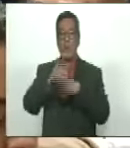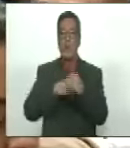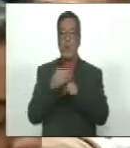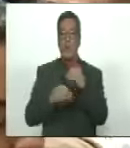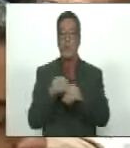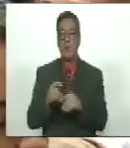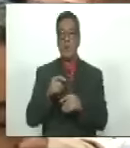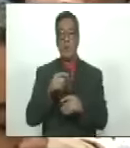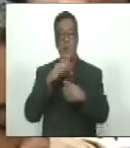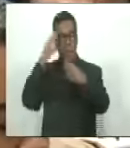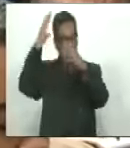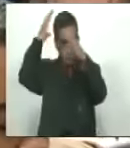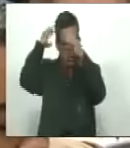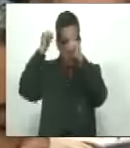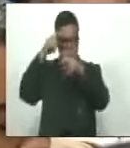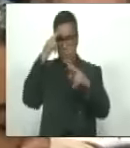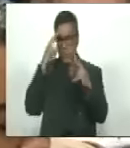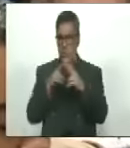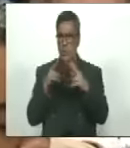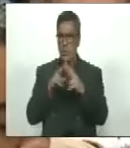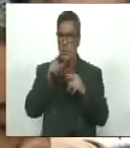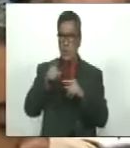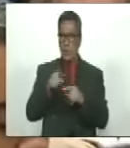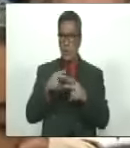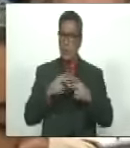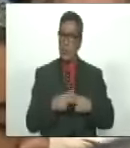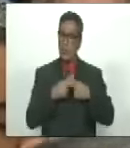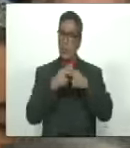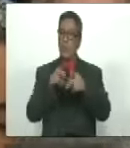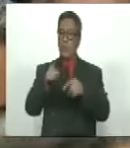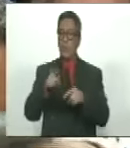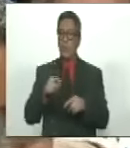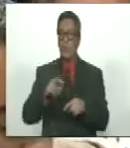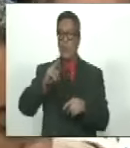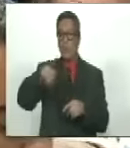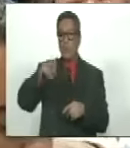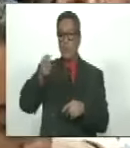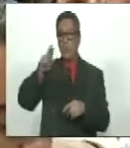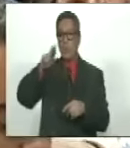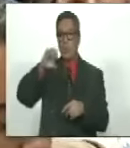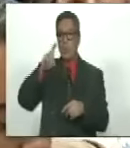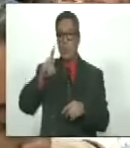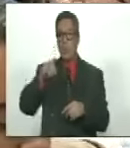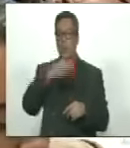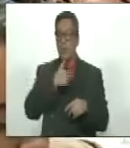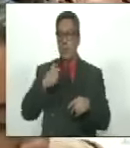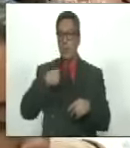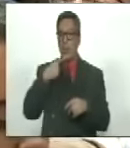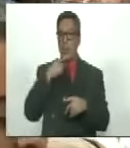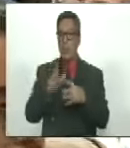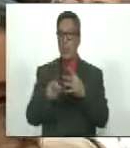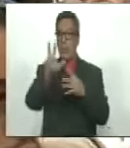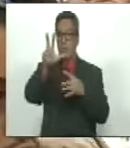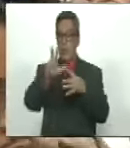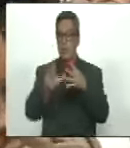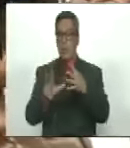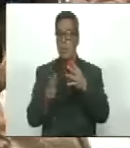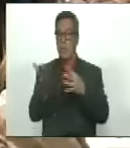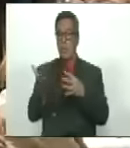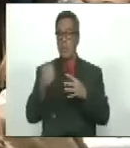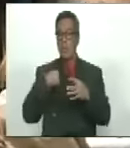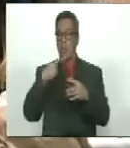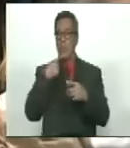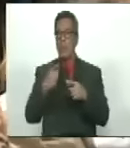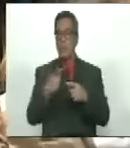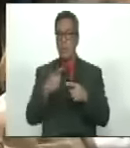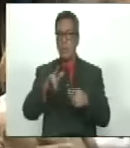desde la diplomacia, desde el conocimiento, lo estamos haciendo desde la voluntad. Y Pedro, quiero decirles que tenemos tres razones fundamentales que queremos expresar